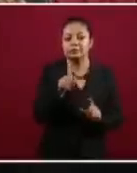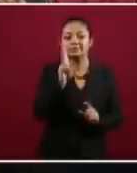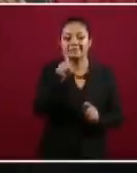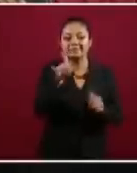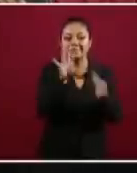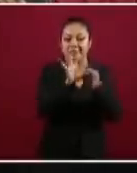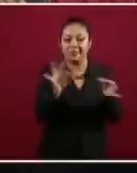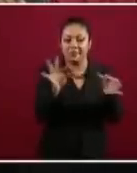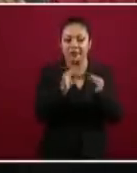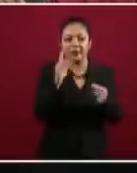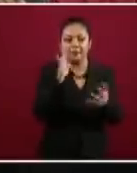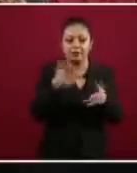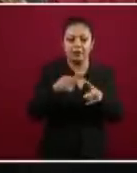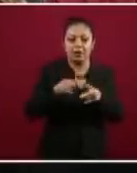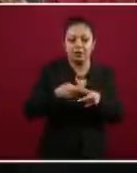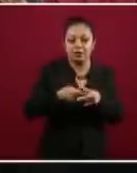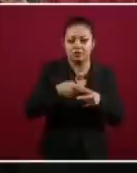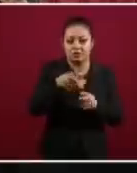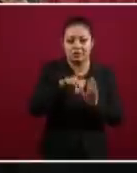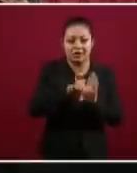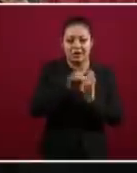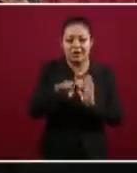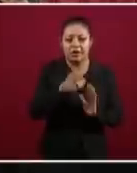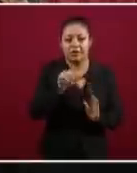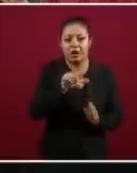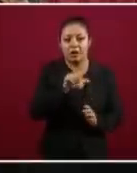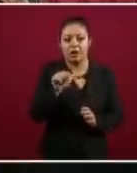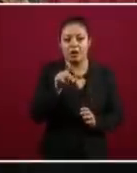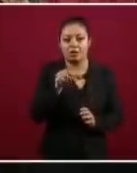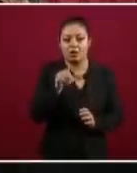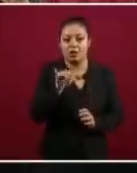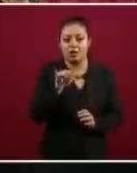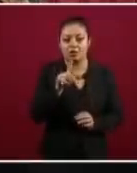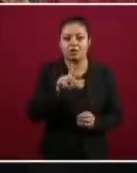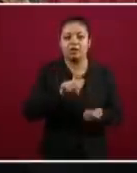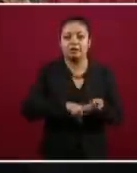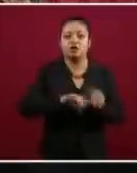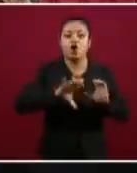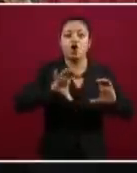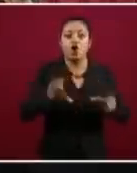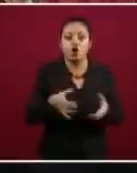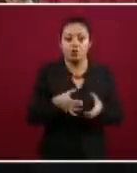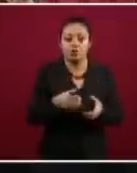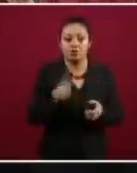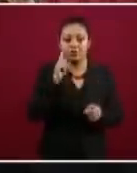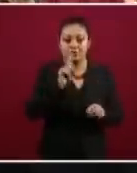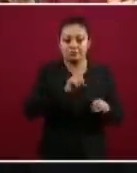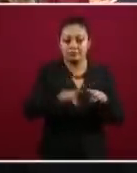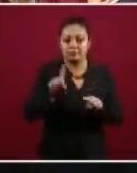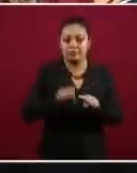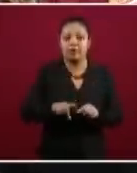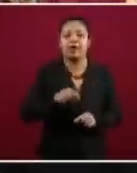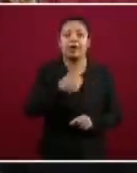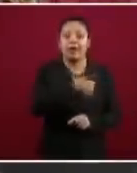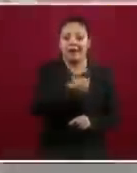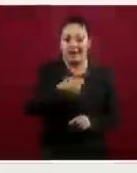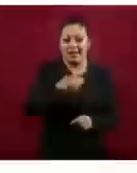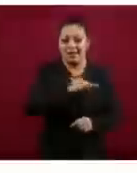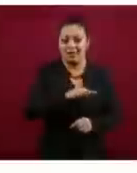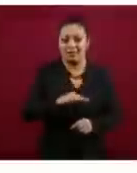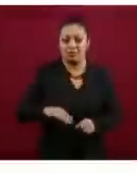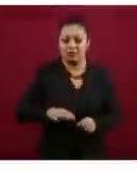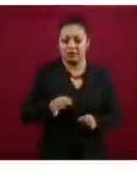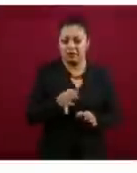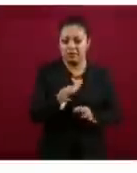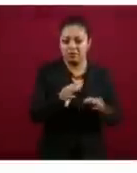de la escala. Aquí estamos dando el ejemplo de Valladolid y cómo están distribuidas las comunidades. Cada municipio se ve cuál es el número de comunidades.